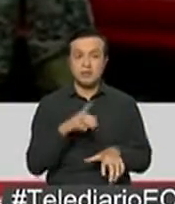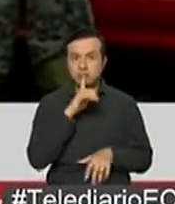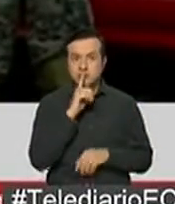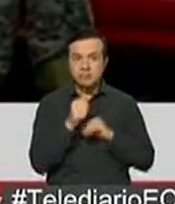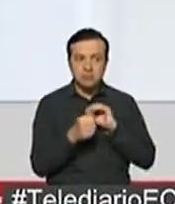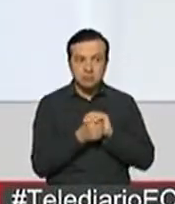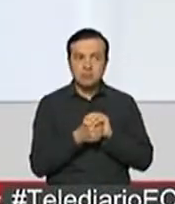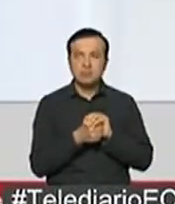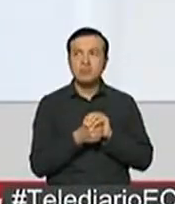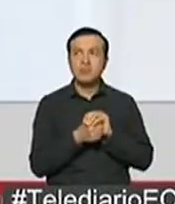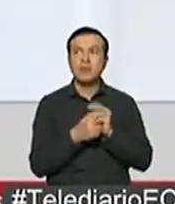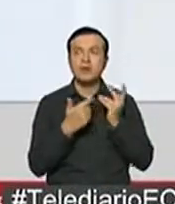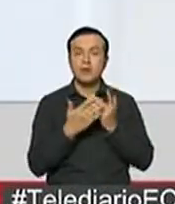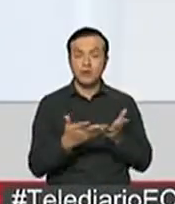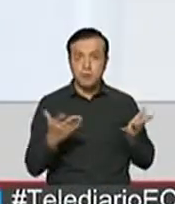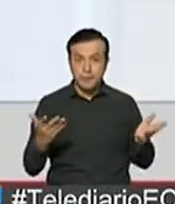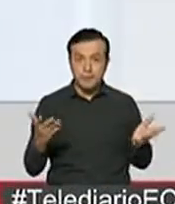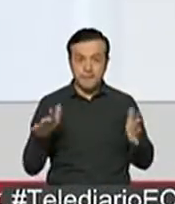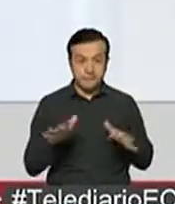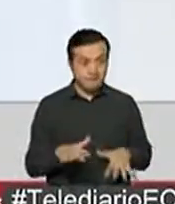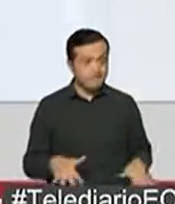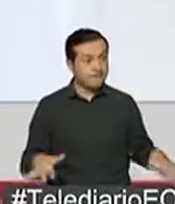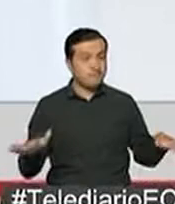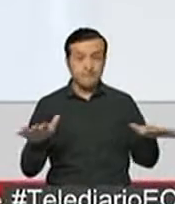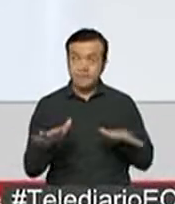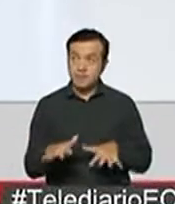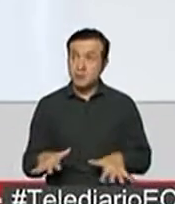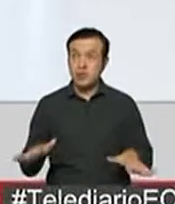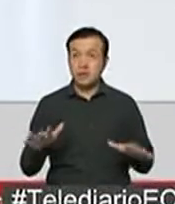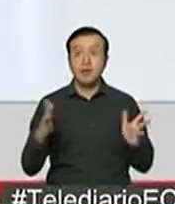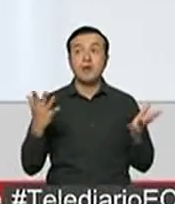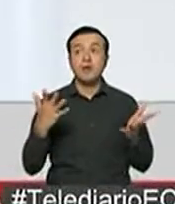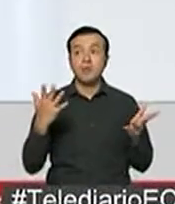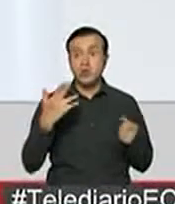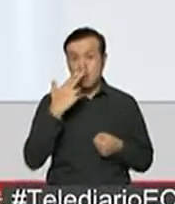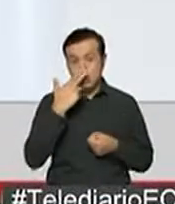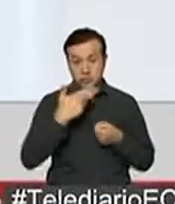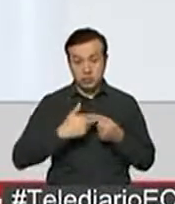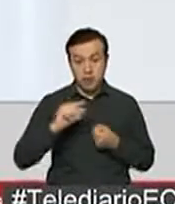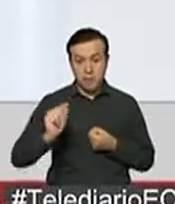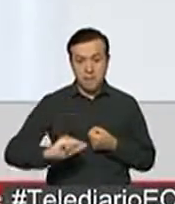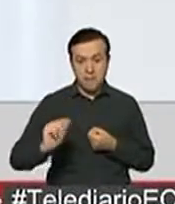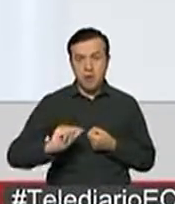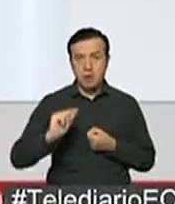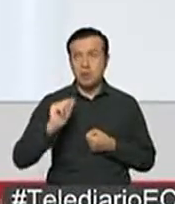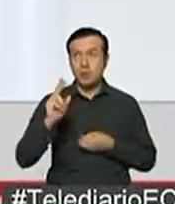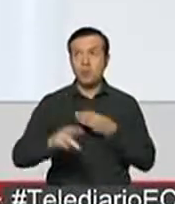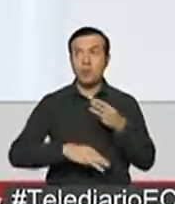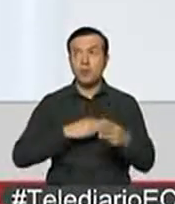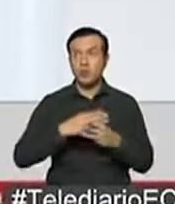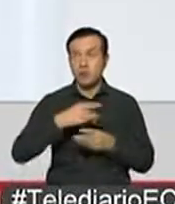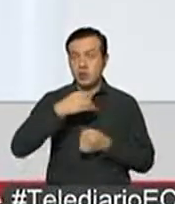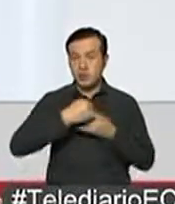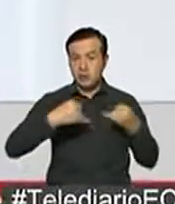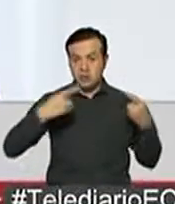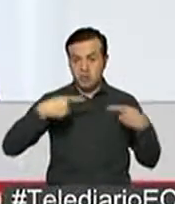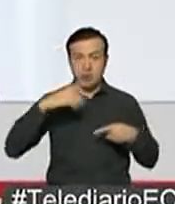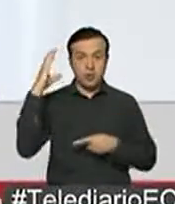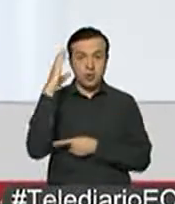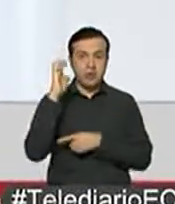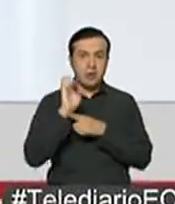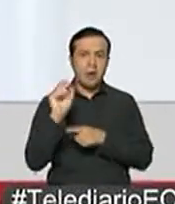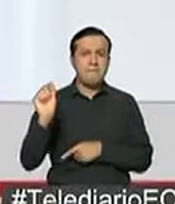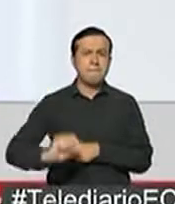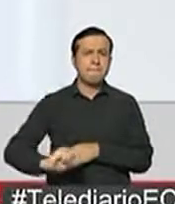normalizado no hay lugar en donde sea tan barato producir cocaína en el mundo como en la frontera entre colombia y